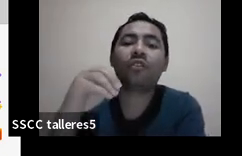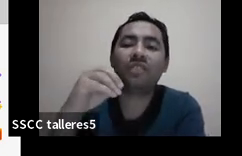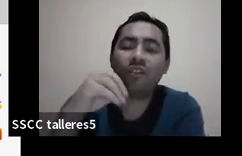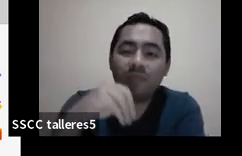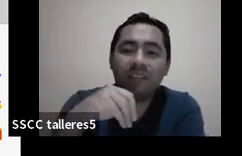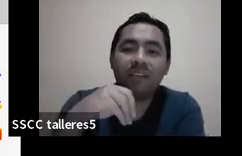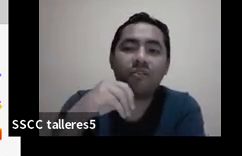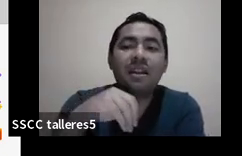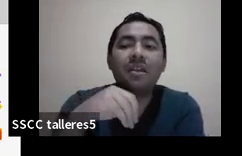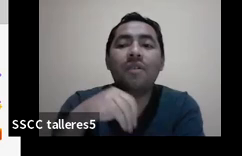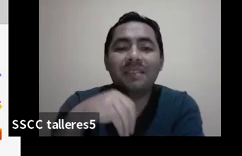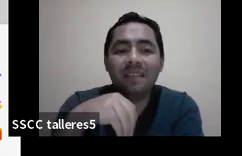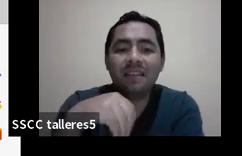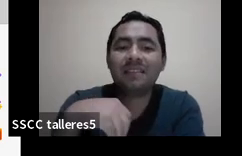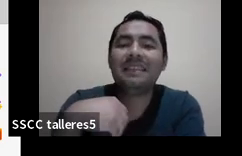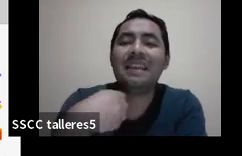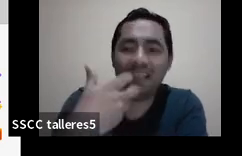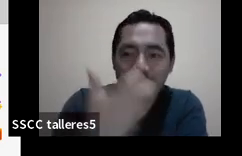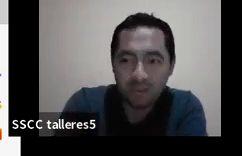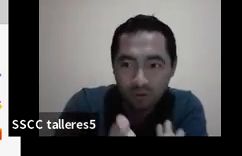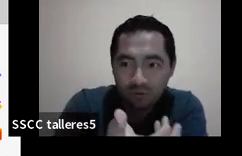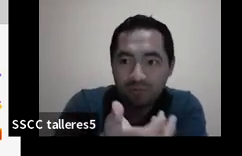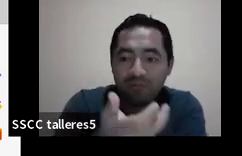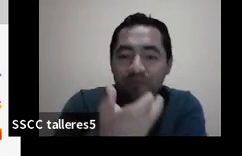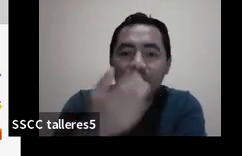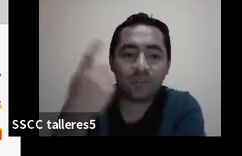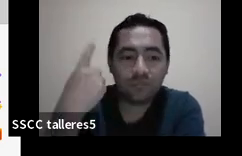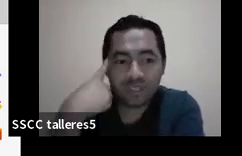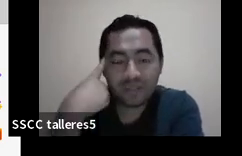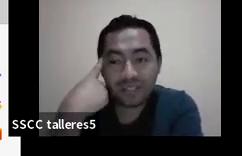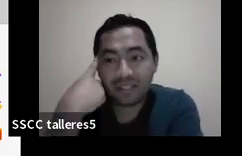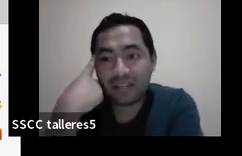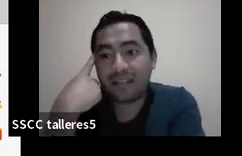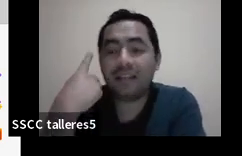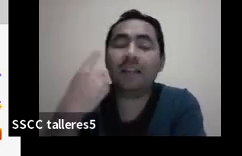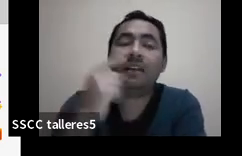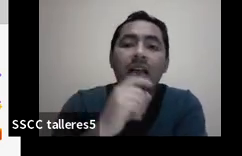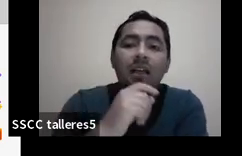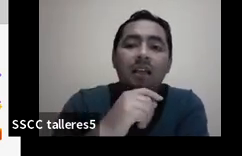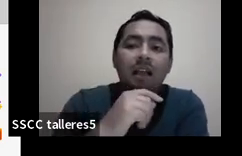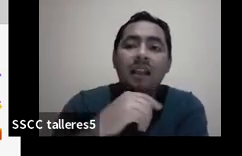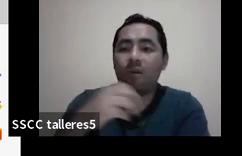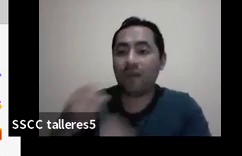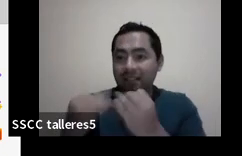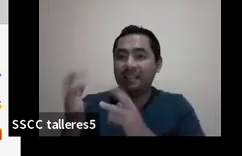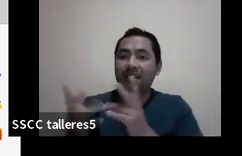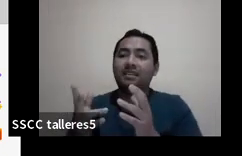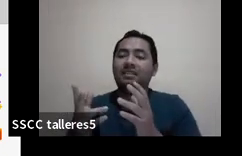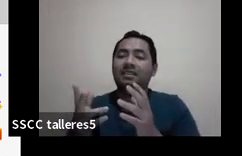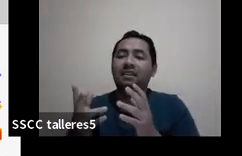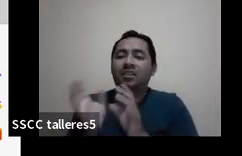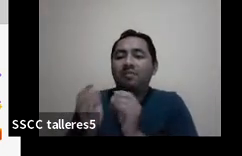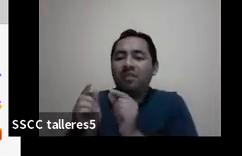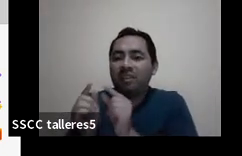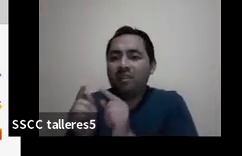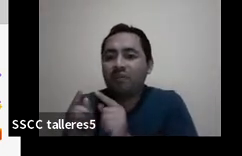error se comete con la lengua de señas y el español. Entonces, muchas veces creen que lengua de